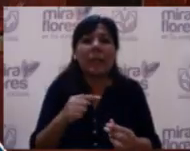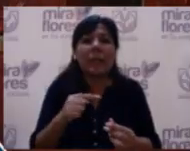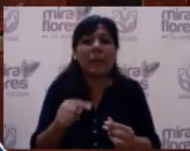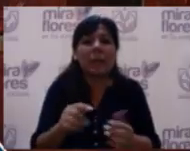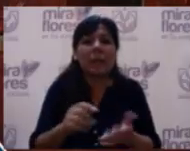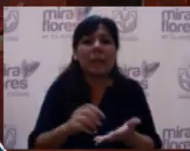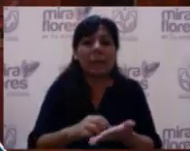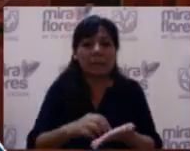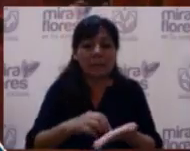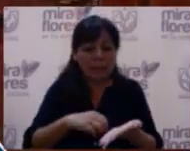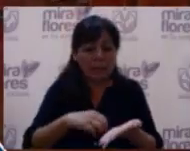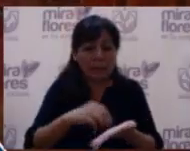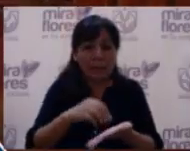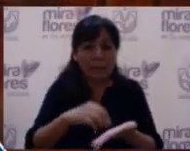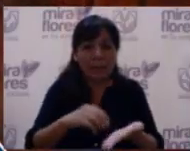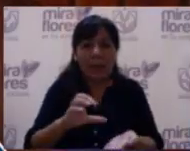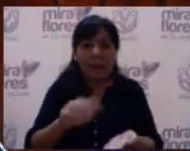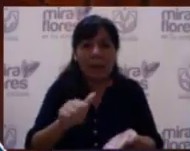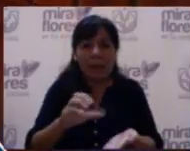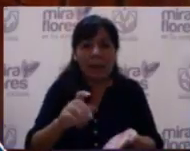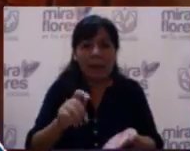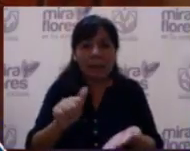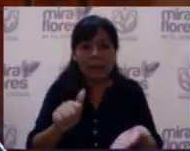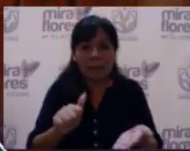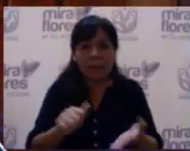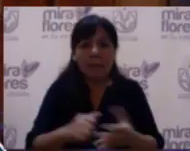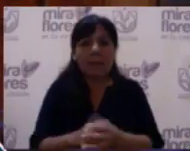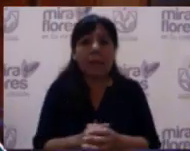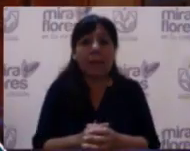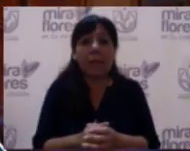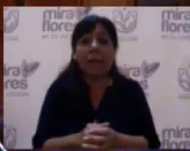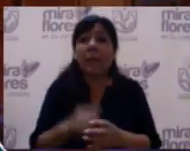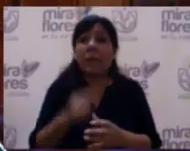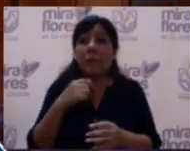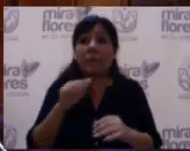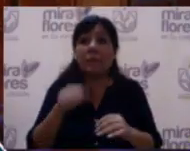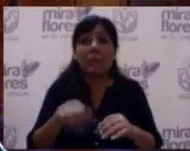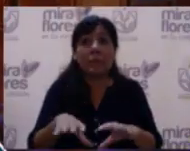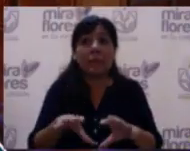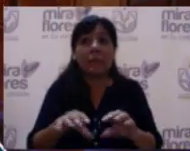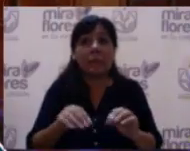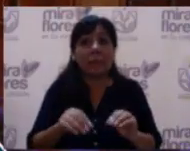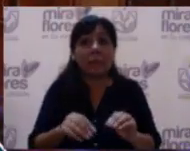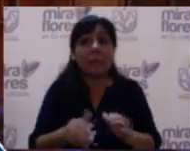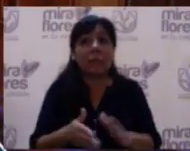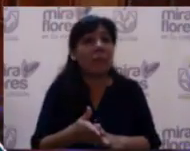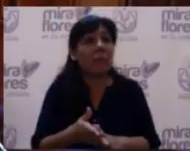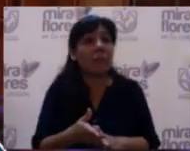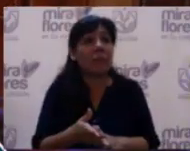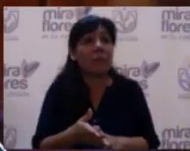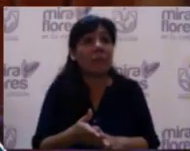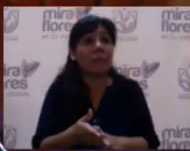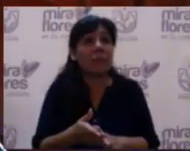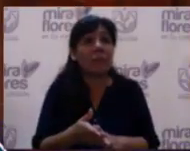del acta para la ejecución inmediata de los acuerdos tomados esta mañana. Aquellos que estén a favor, es el momento de expresarlo.